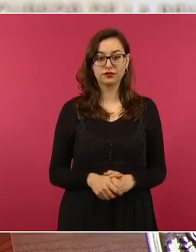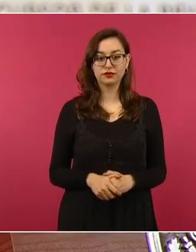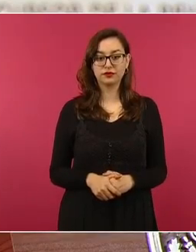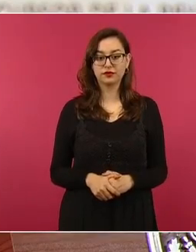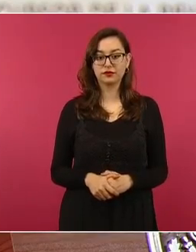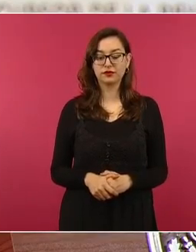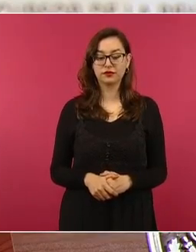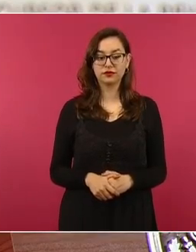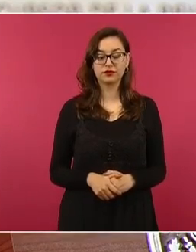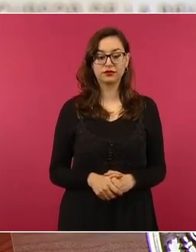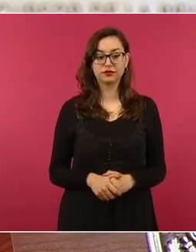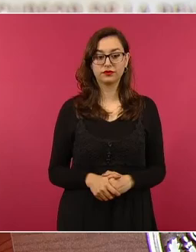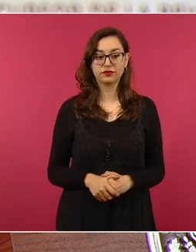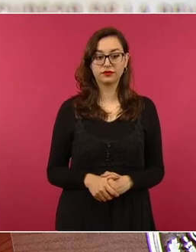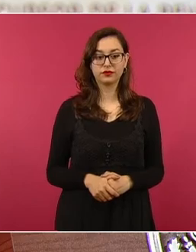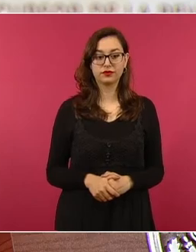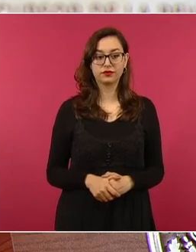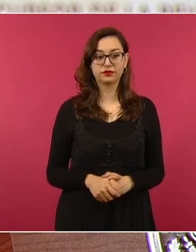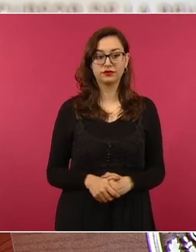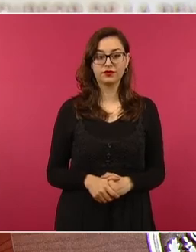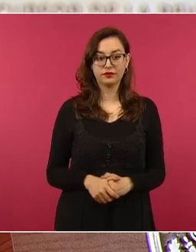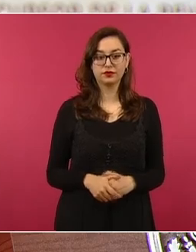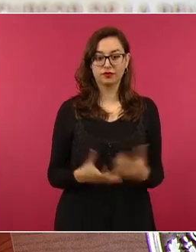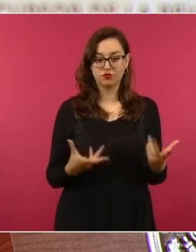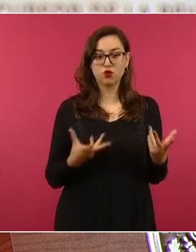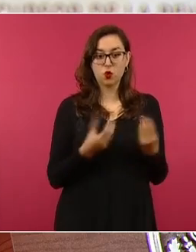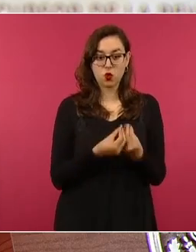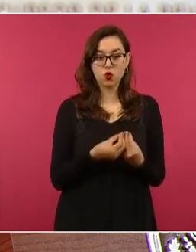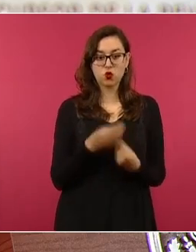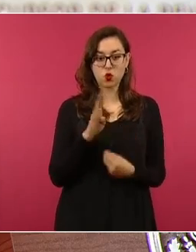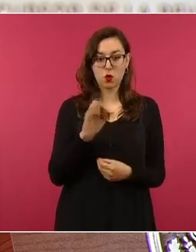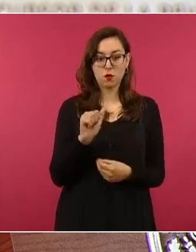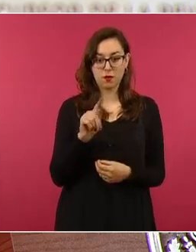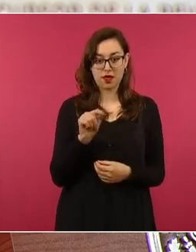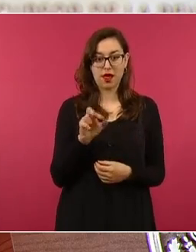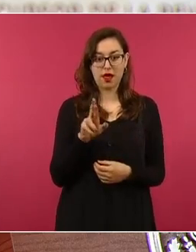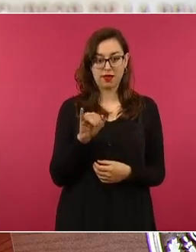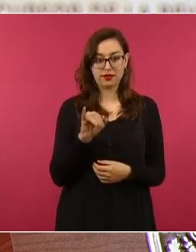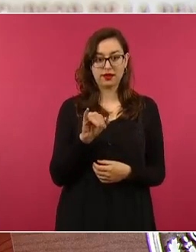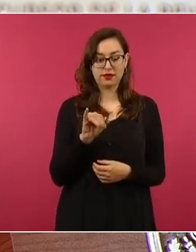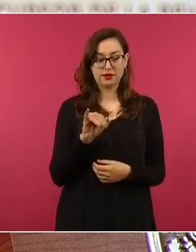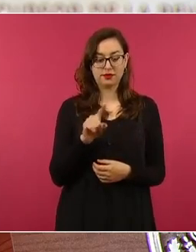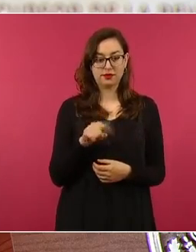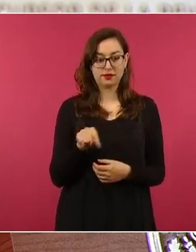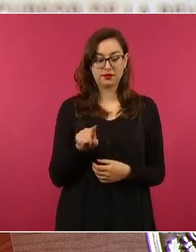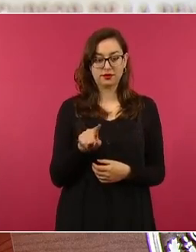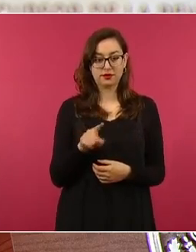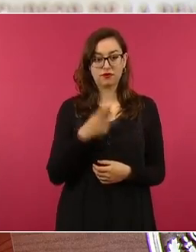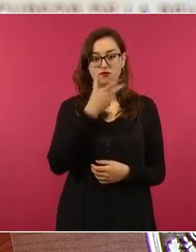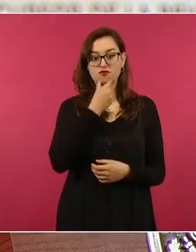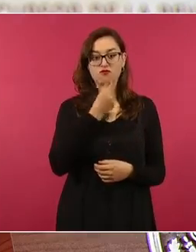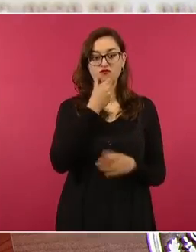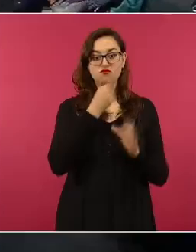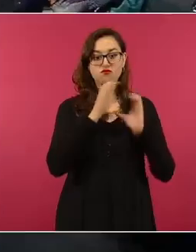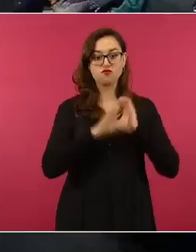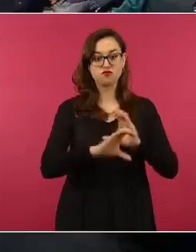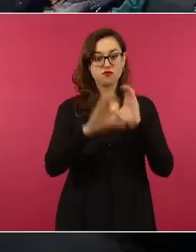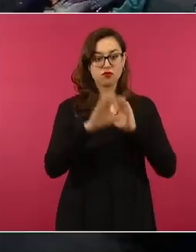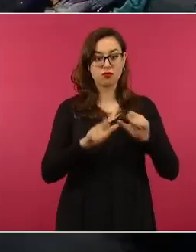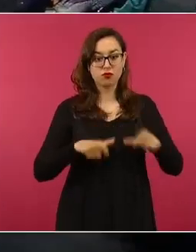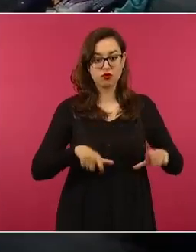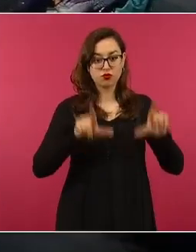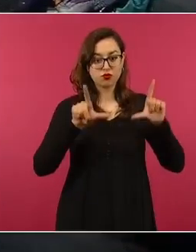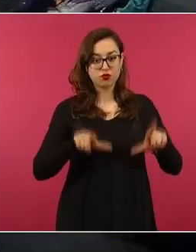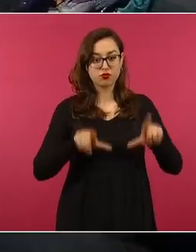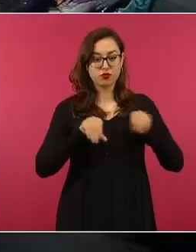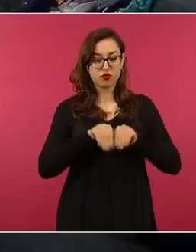A ver, con Beatriz, lo subieron ellos, lo subió el cantante,